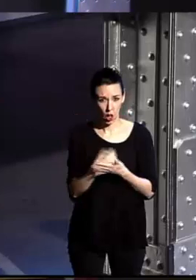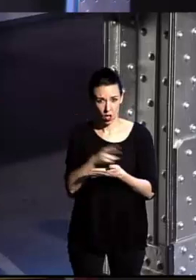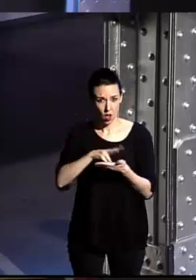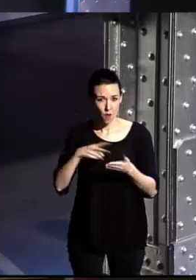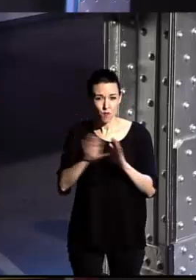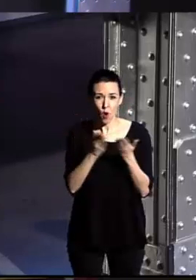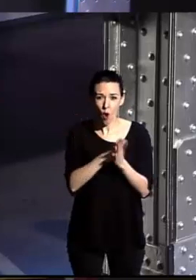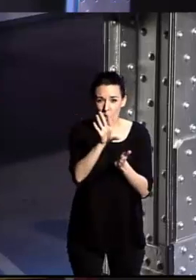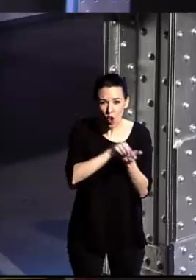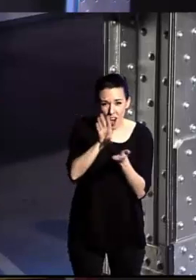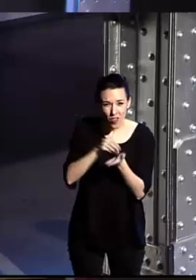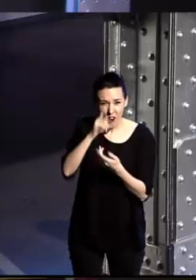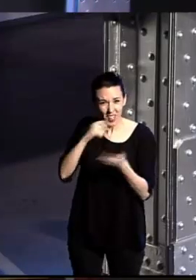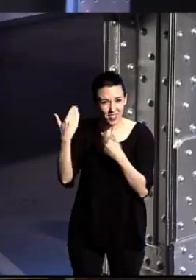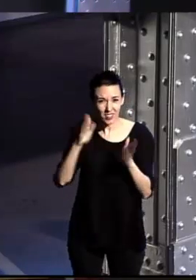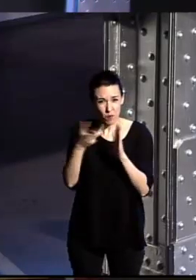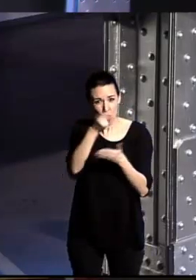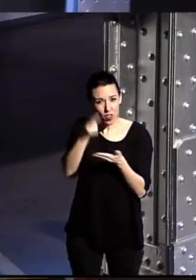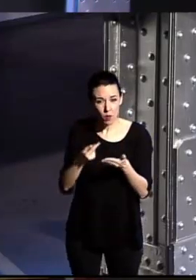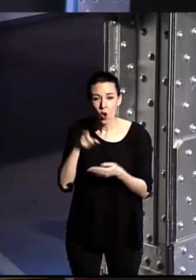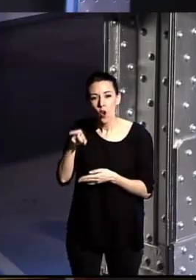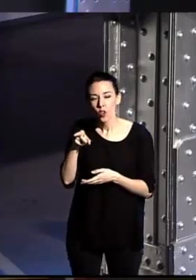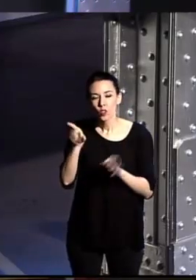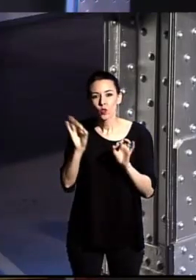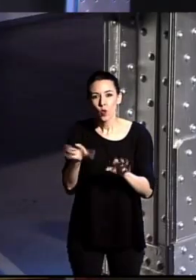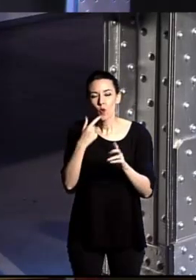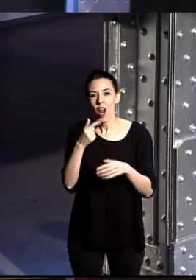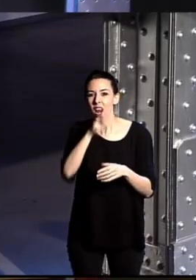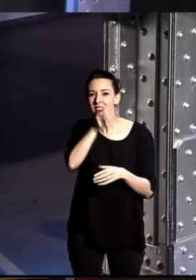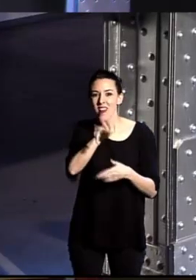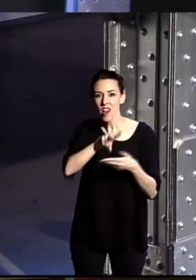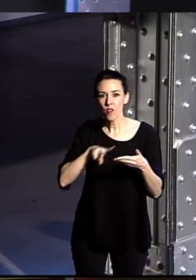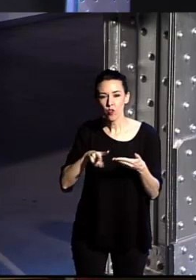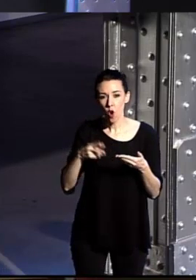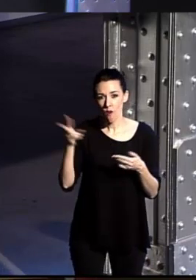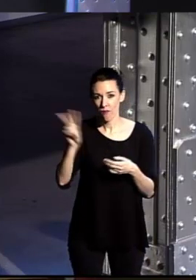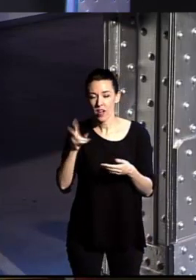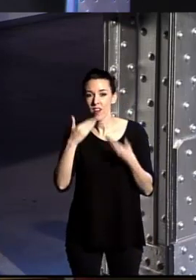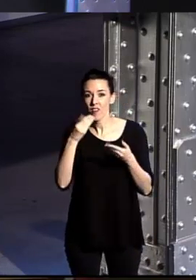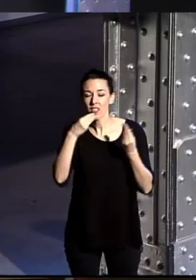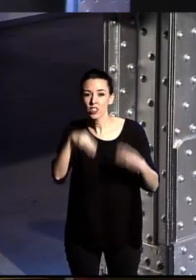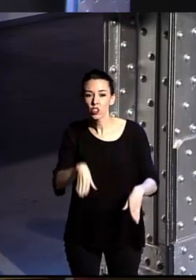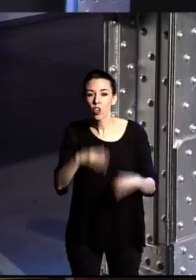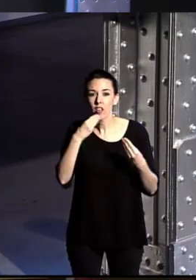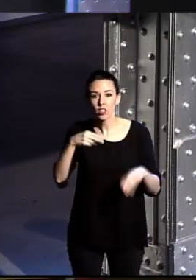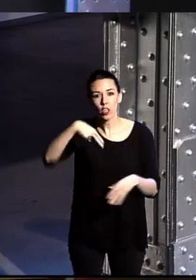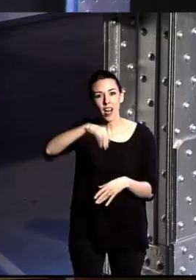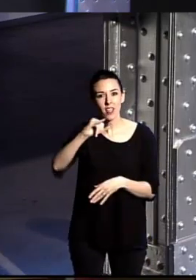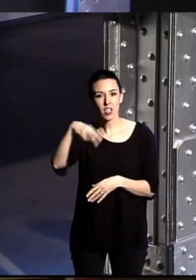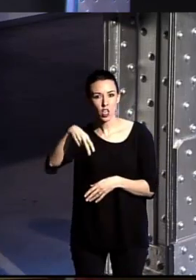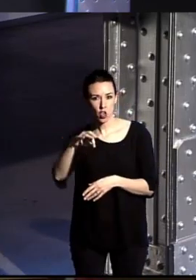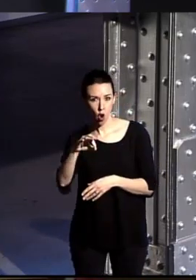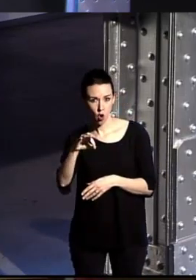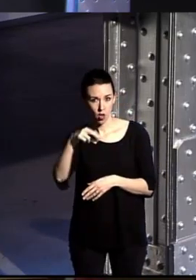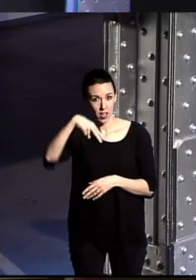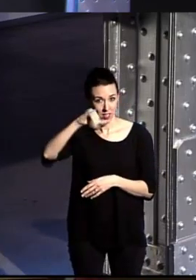de Bruguera, en estas colecciones ilustradas. Y tú construyes el Lector de Julio Verne alrededor de una historia, que es la historia de Nino.